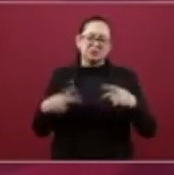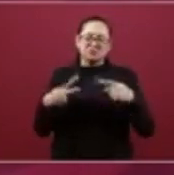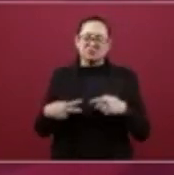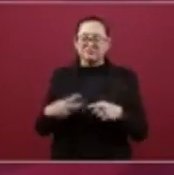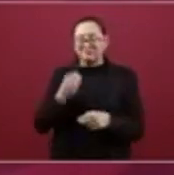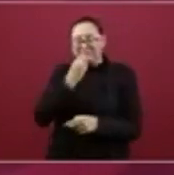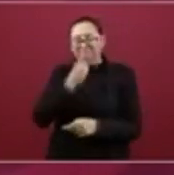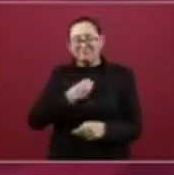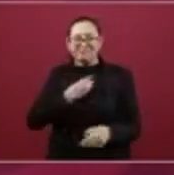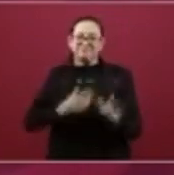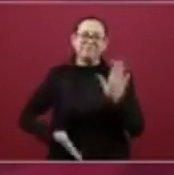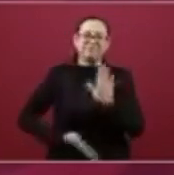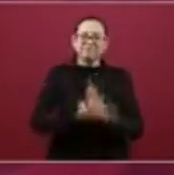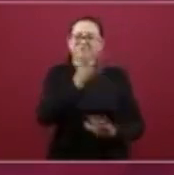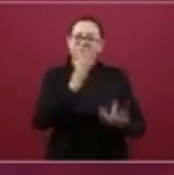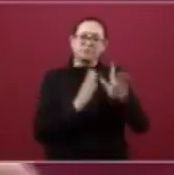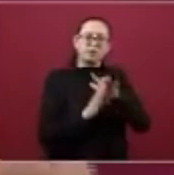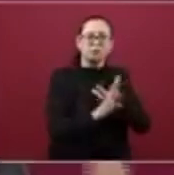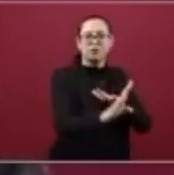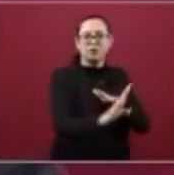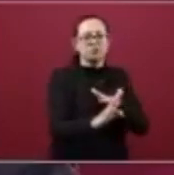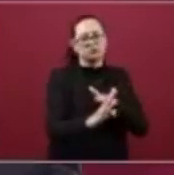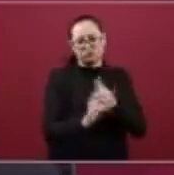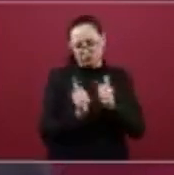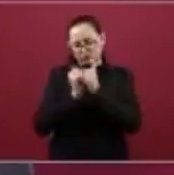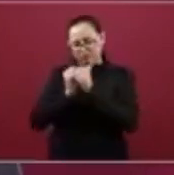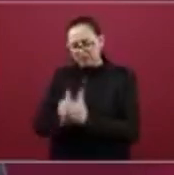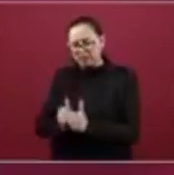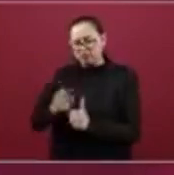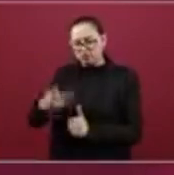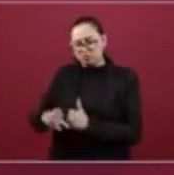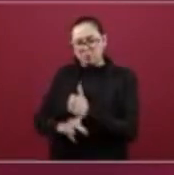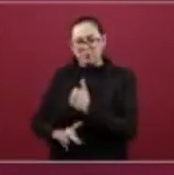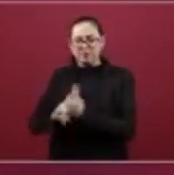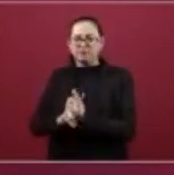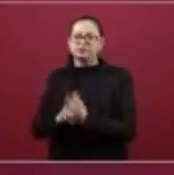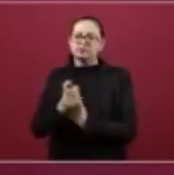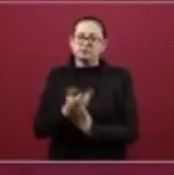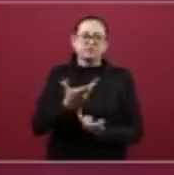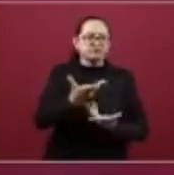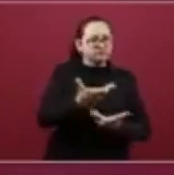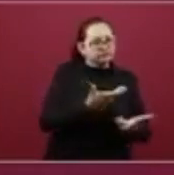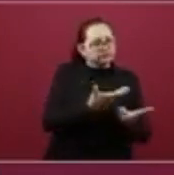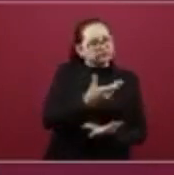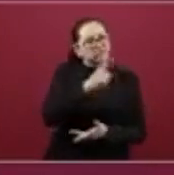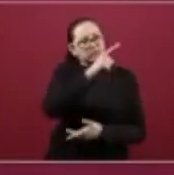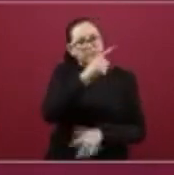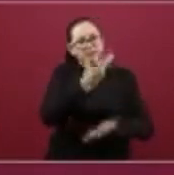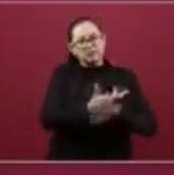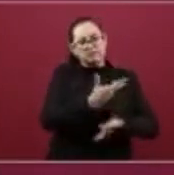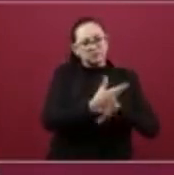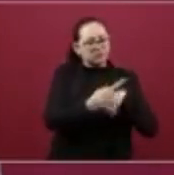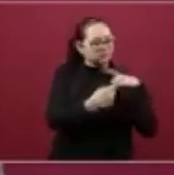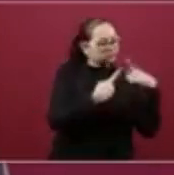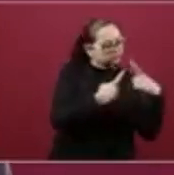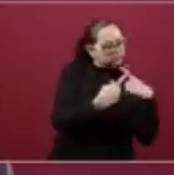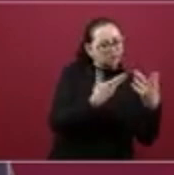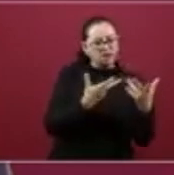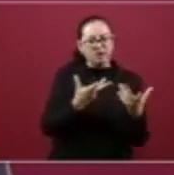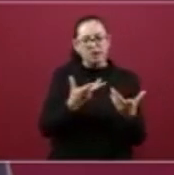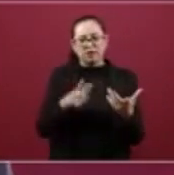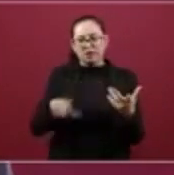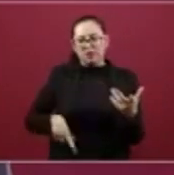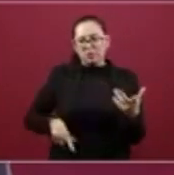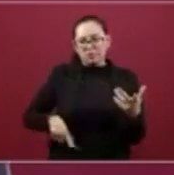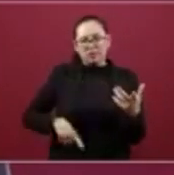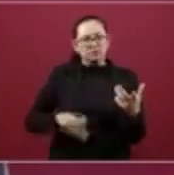emigrar. Y en eso vamos avanzando con el gobierno de Estados Unidos para buscar un acuerdo